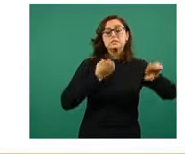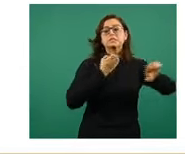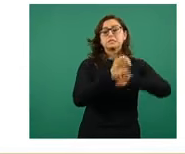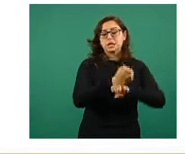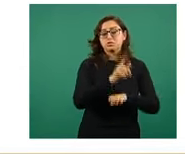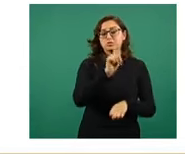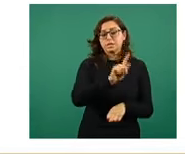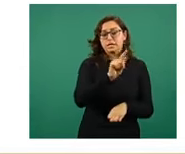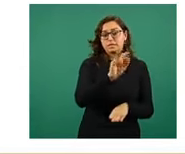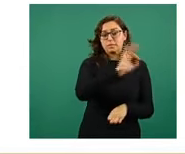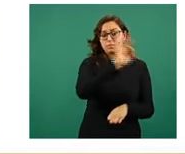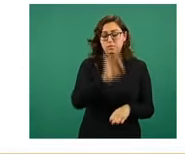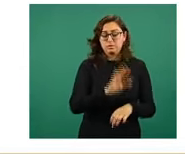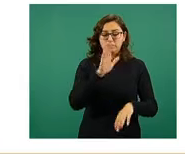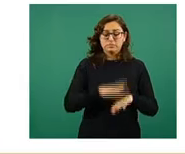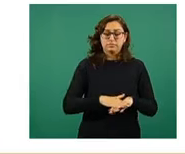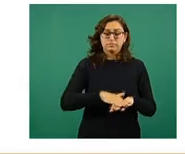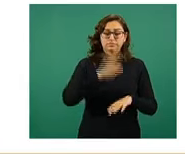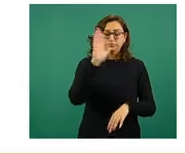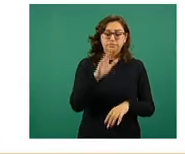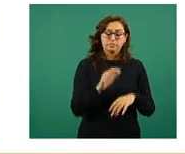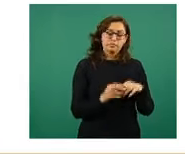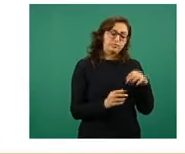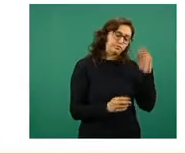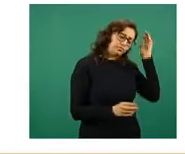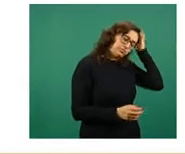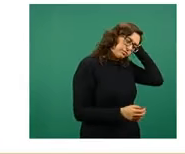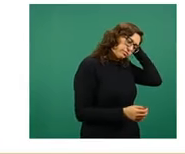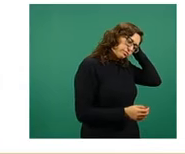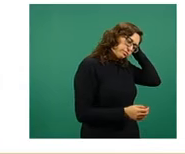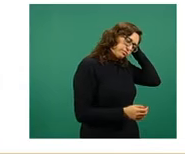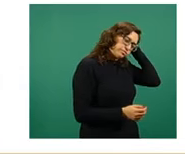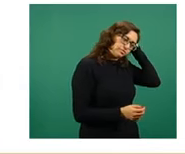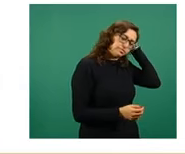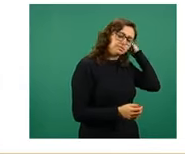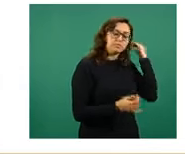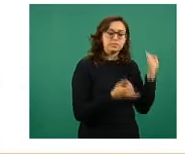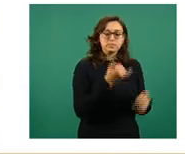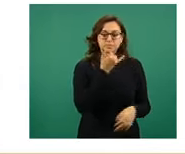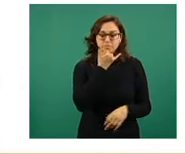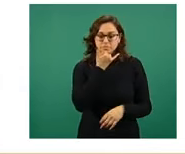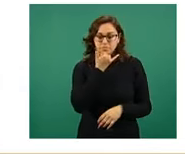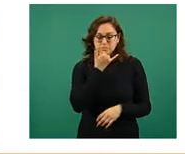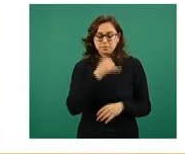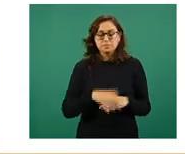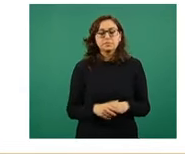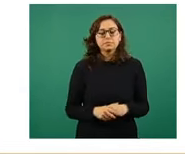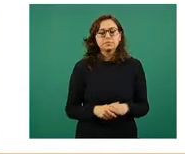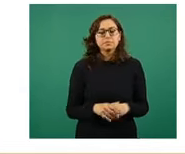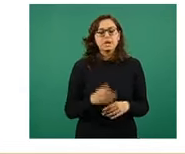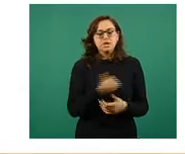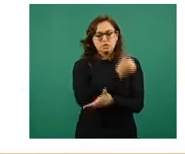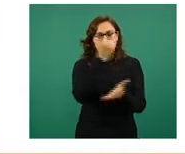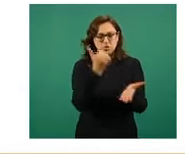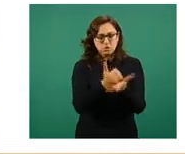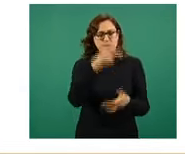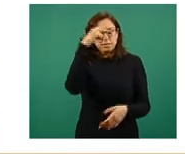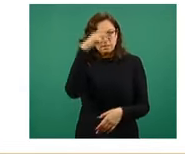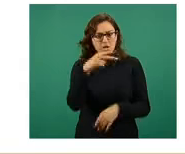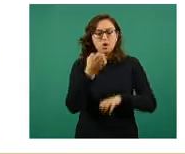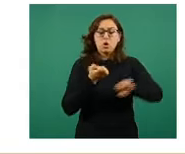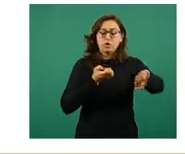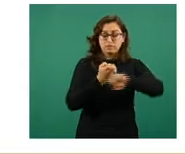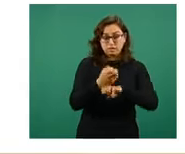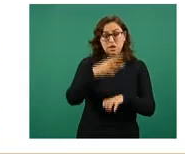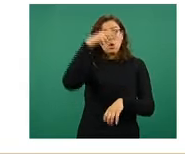del 70% de ocupación de camas generales, Ciudad de México y el Estado de México, y vemos cómo el Estado de México se empieza